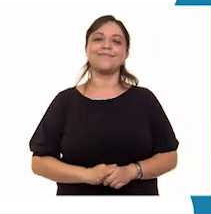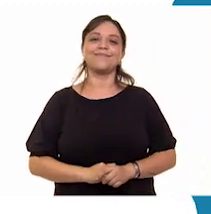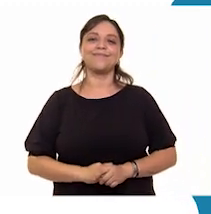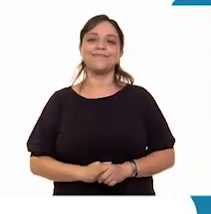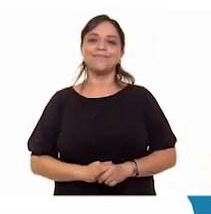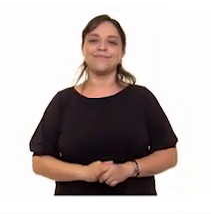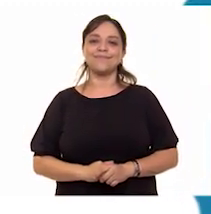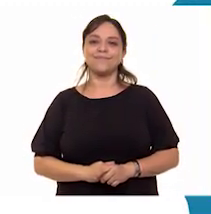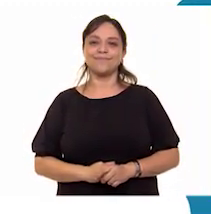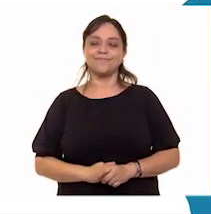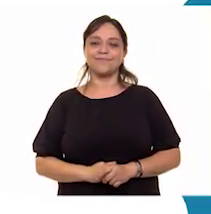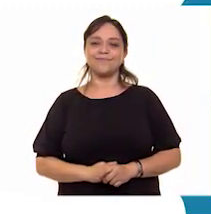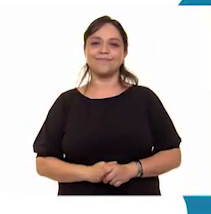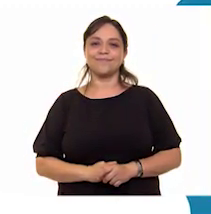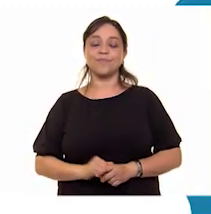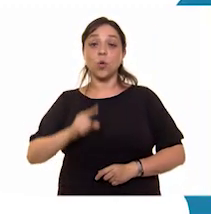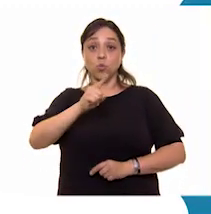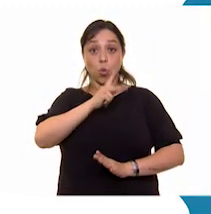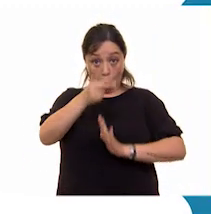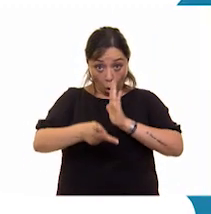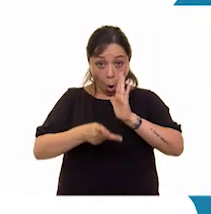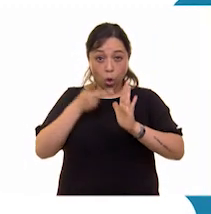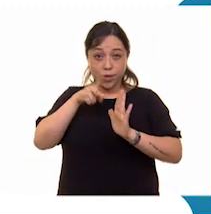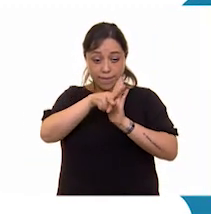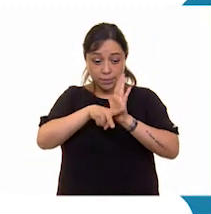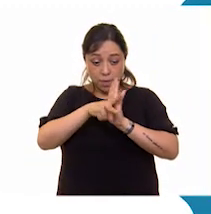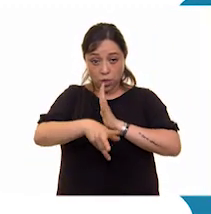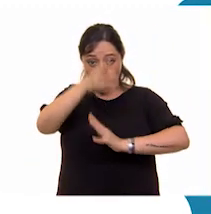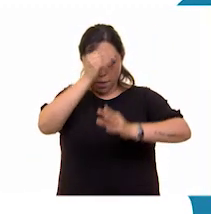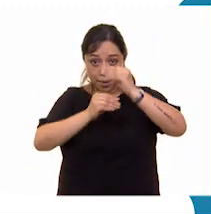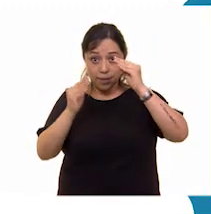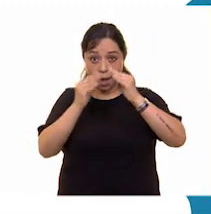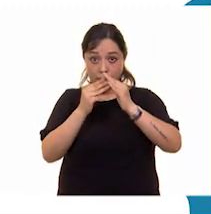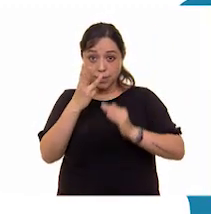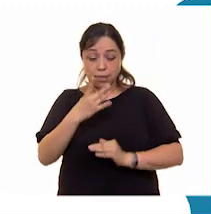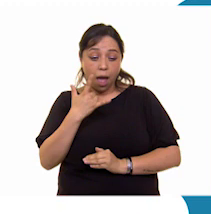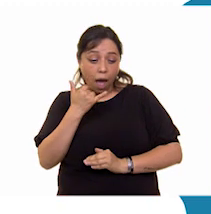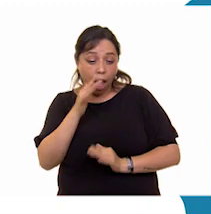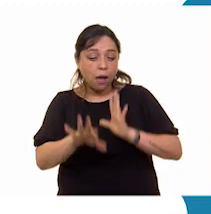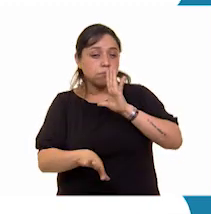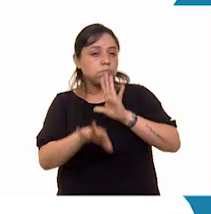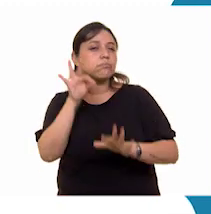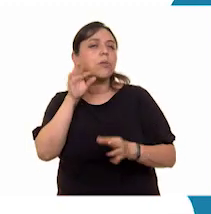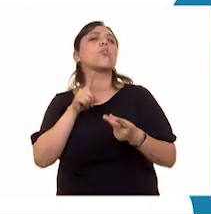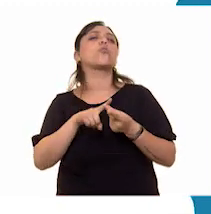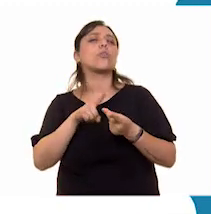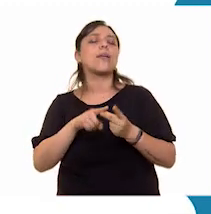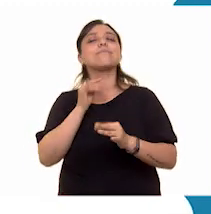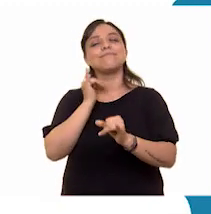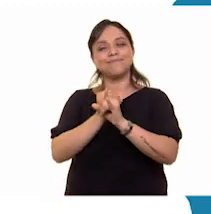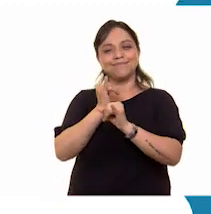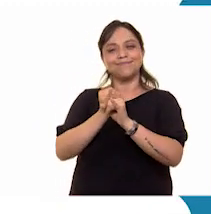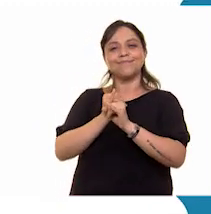conalitec.cep.gov.mx. Si quieres volver a ver los programas de Aprende en Casa, los puedes encontrar en la